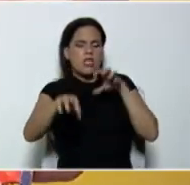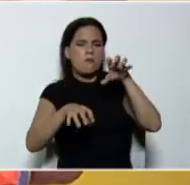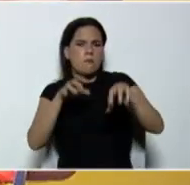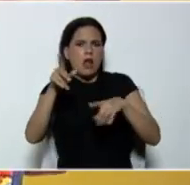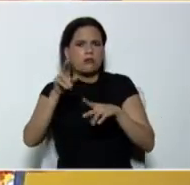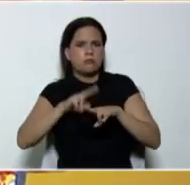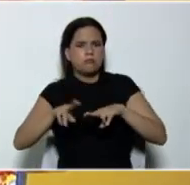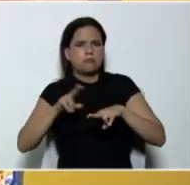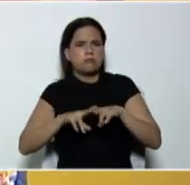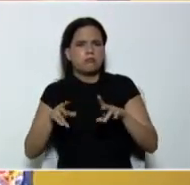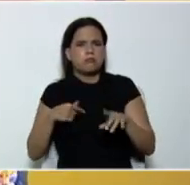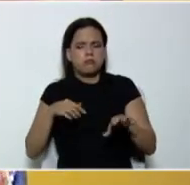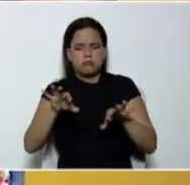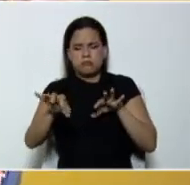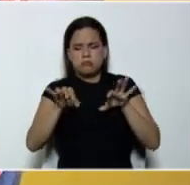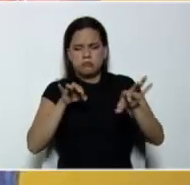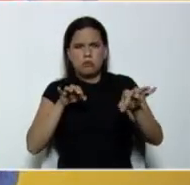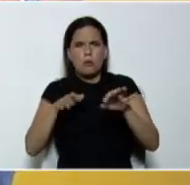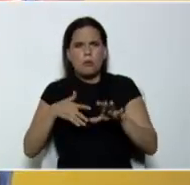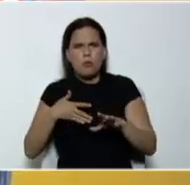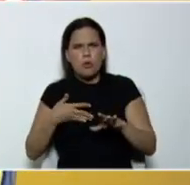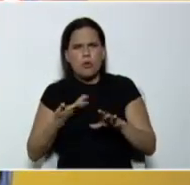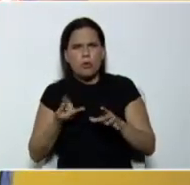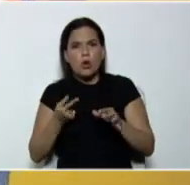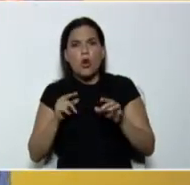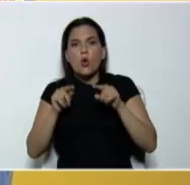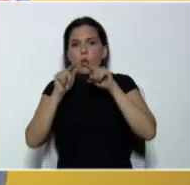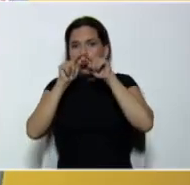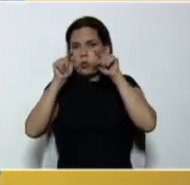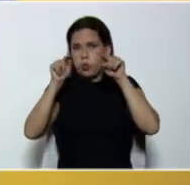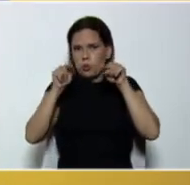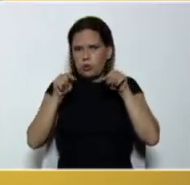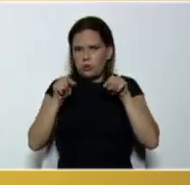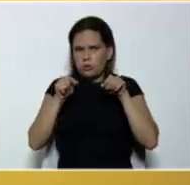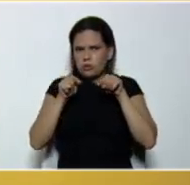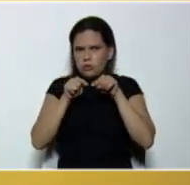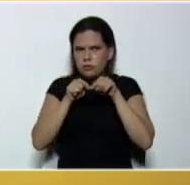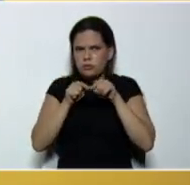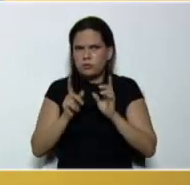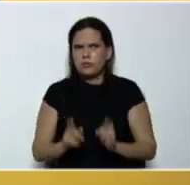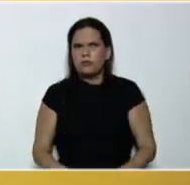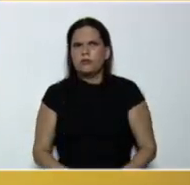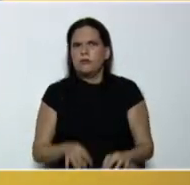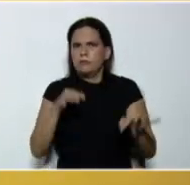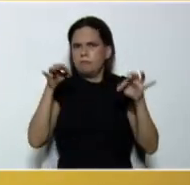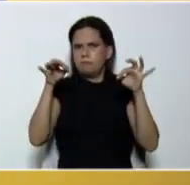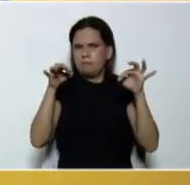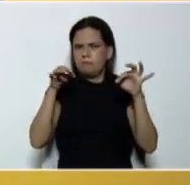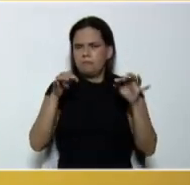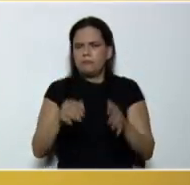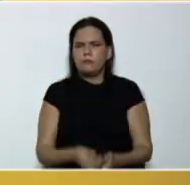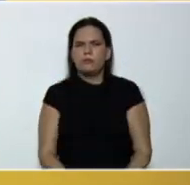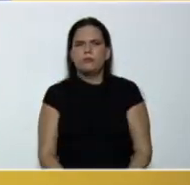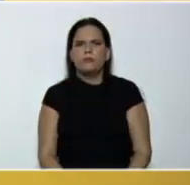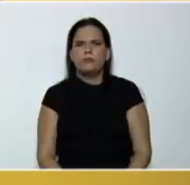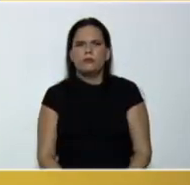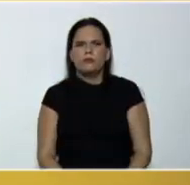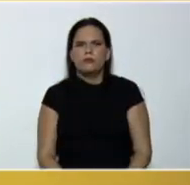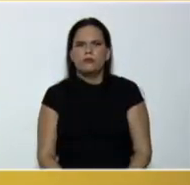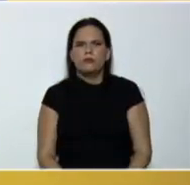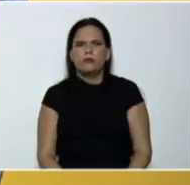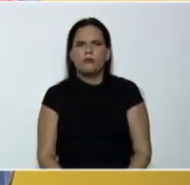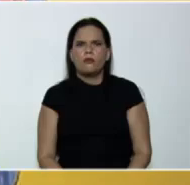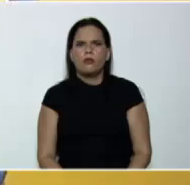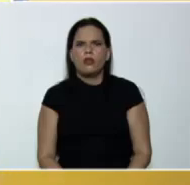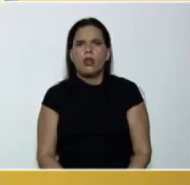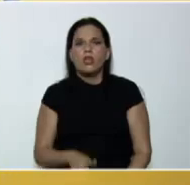podemos colocar los cuadritos, en este caso, de papel. ¿Ven?